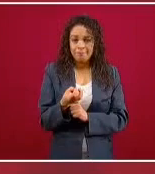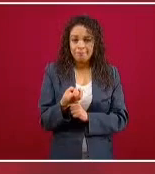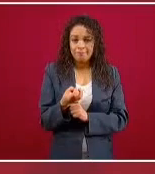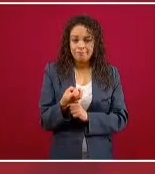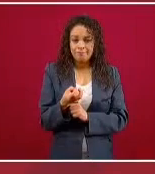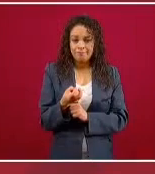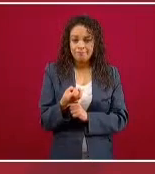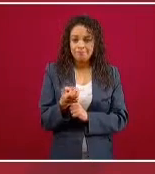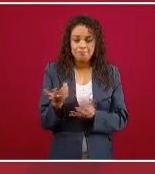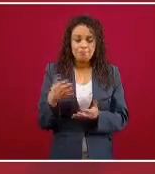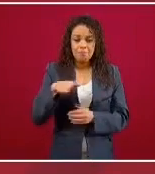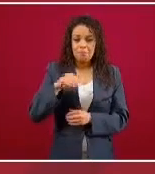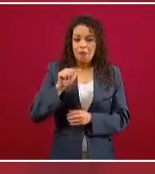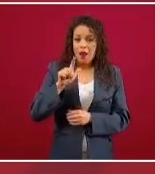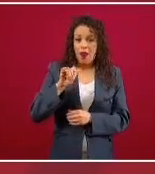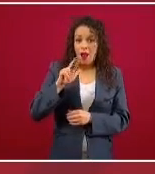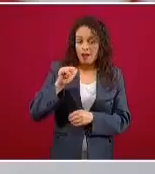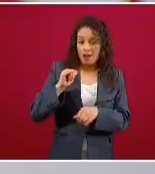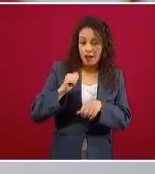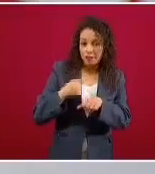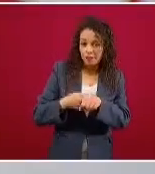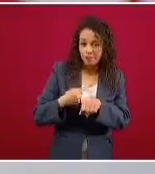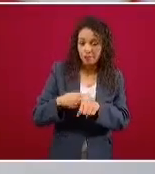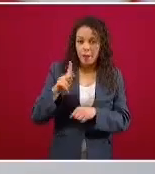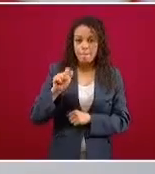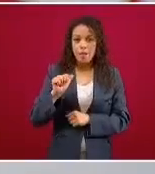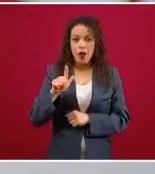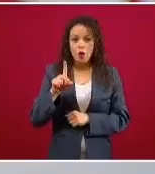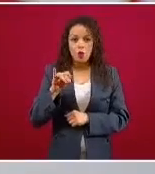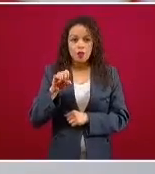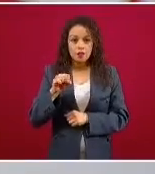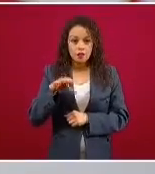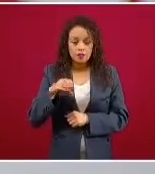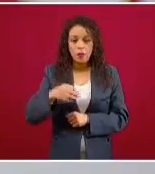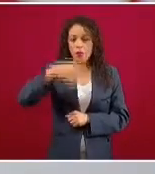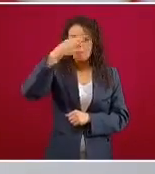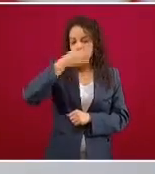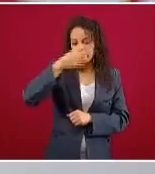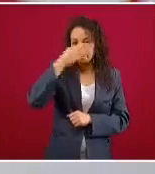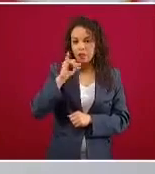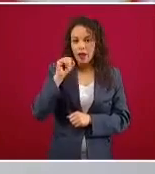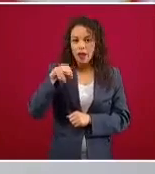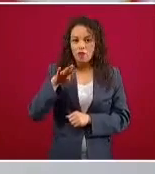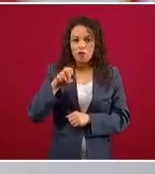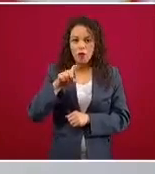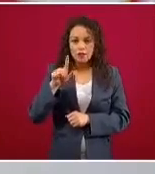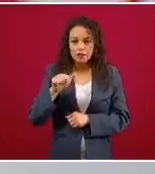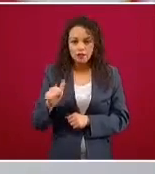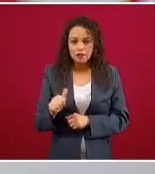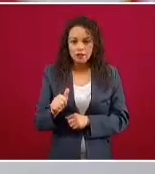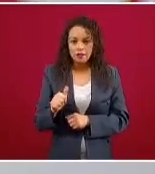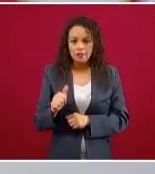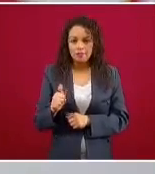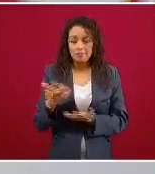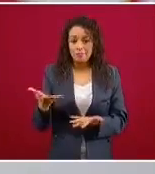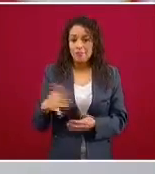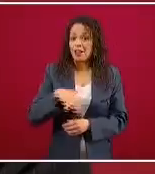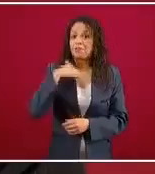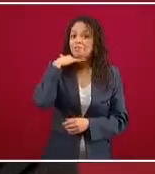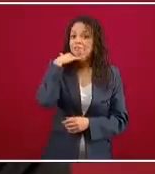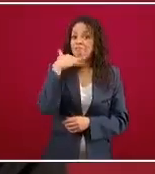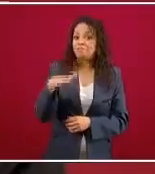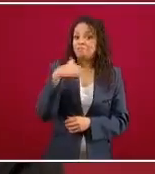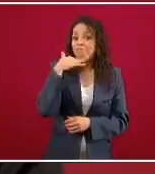la malaria, el paludismo, la influenza, la peste de la corrupción